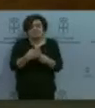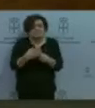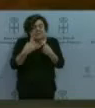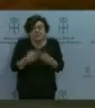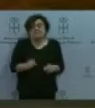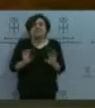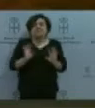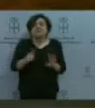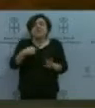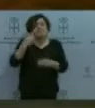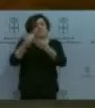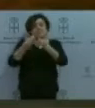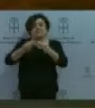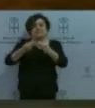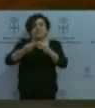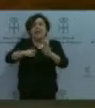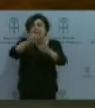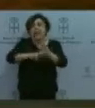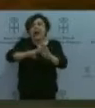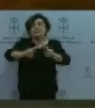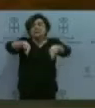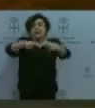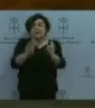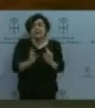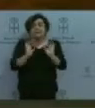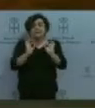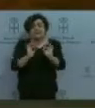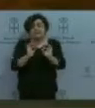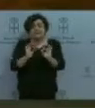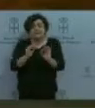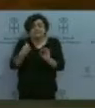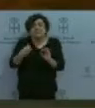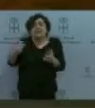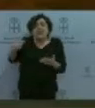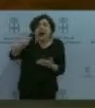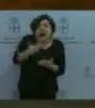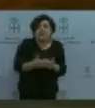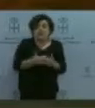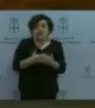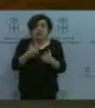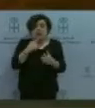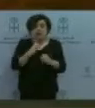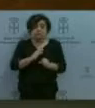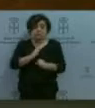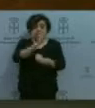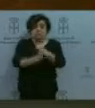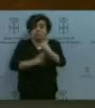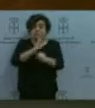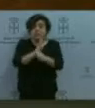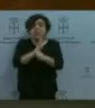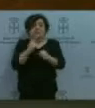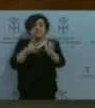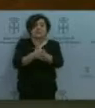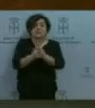las que hemos tenido hasta este momento, como las que han venido a lo largo de esta legislatura, que han sido por consenso, que han llegado consensuadas y que abordemos los problemas